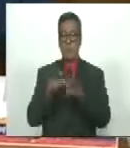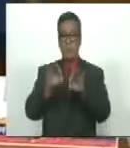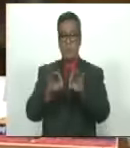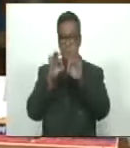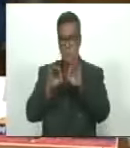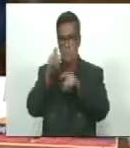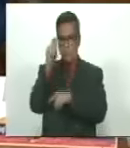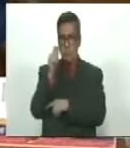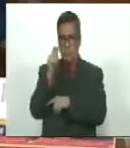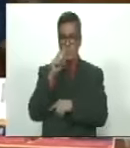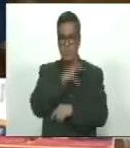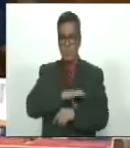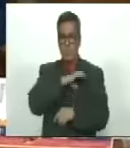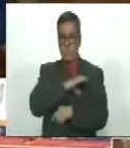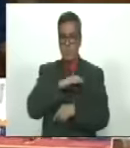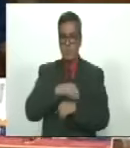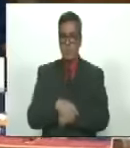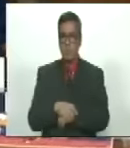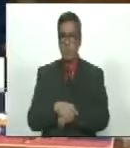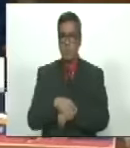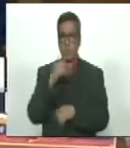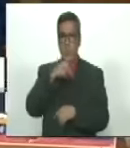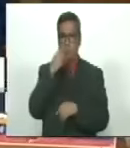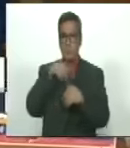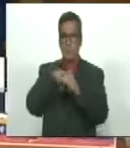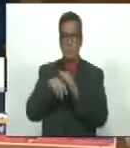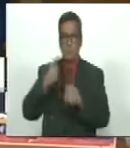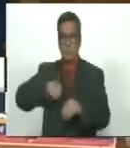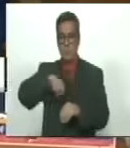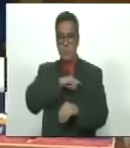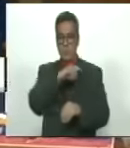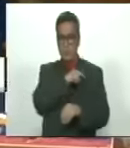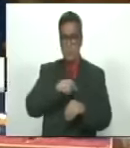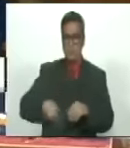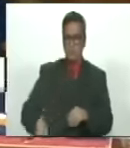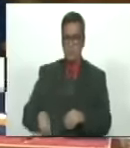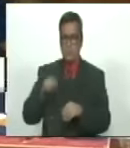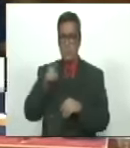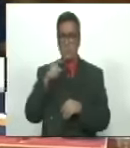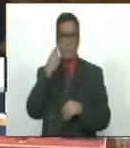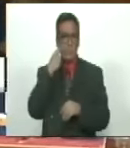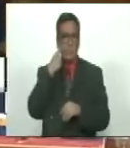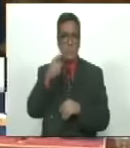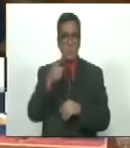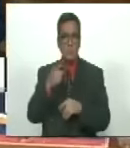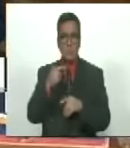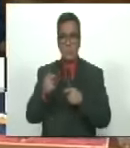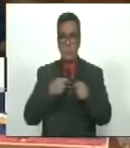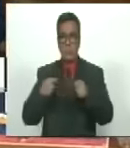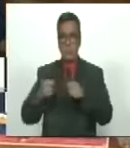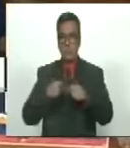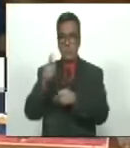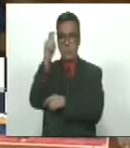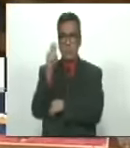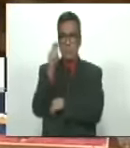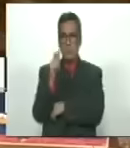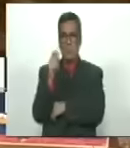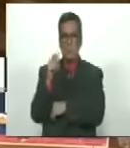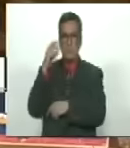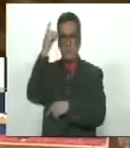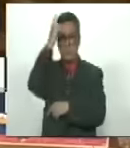especialmente a los diputados de la Comisión de Política Interior, a nuestro presidente que está pendiente de esta actividad, diputado Diosdado